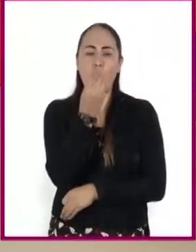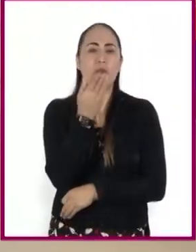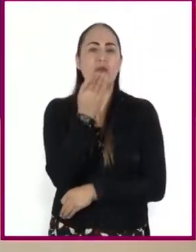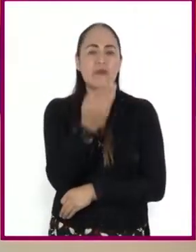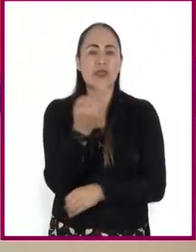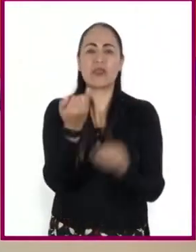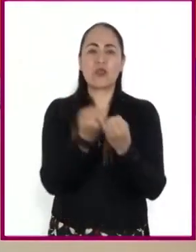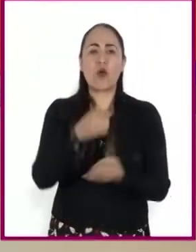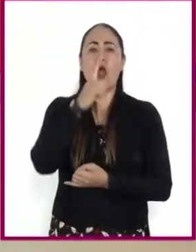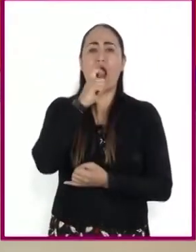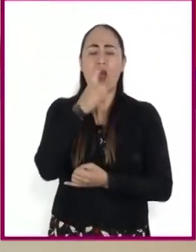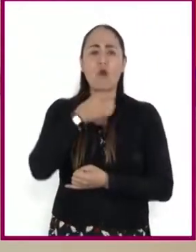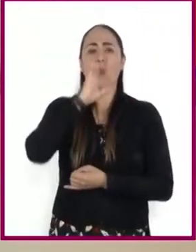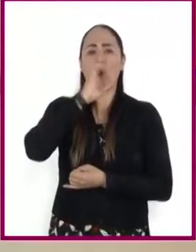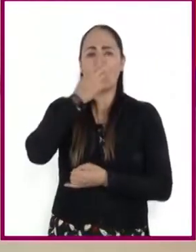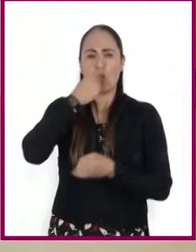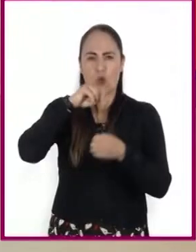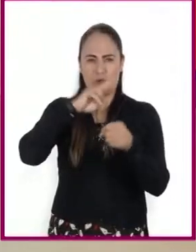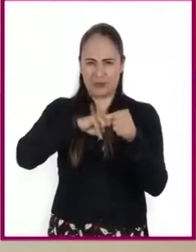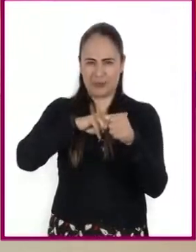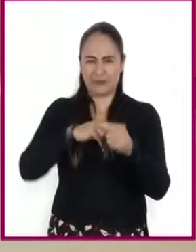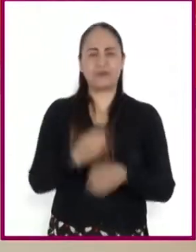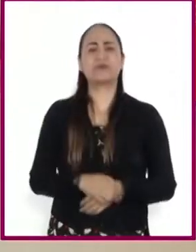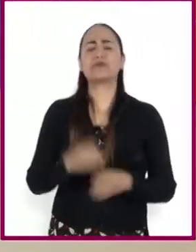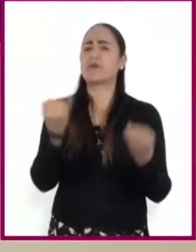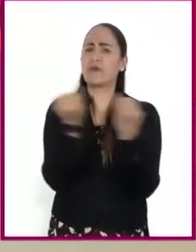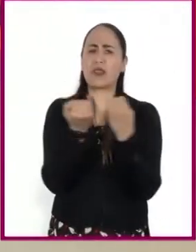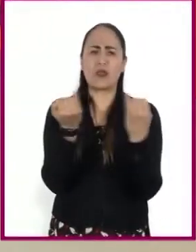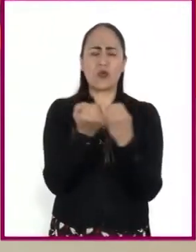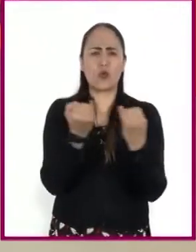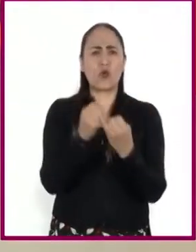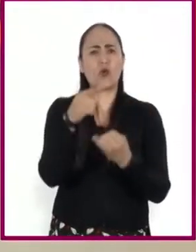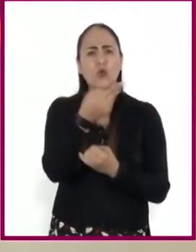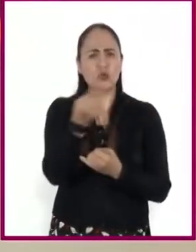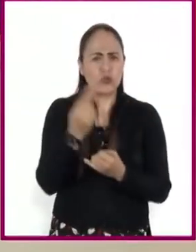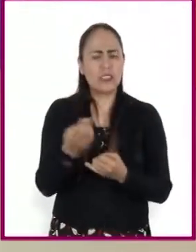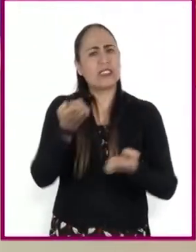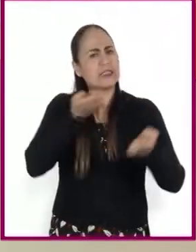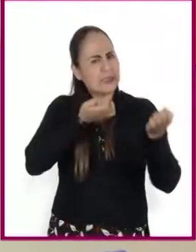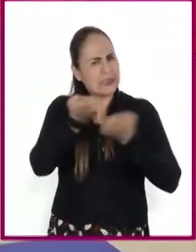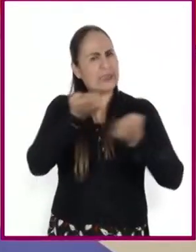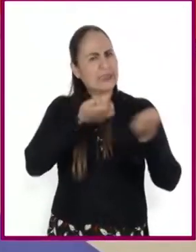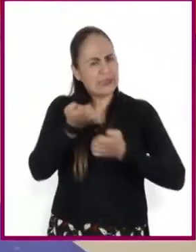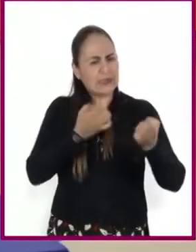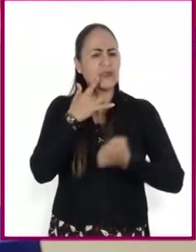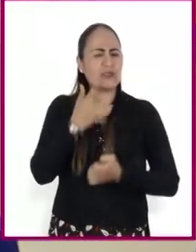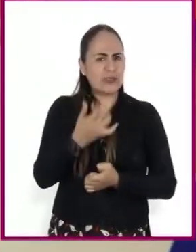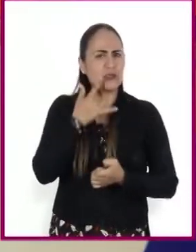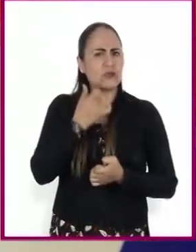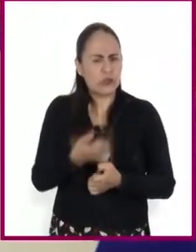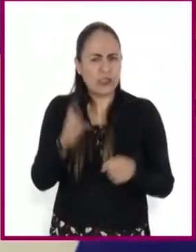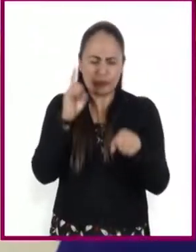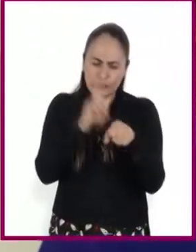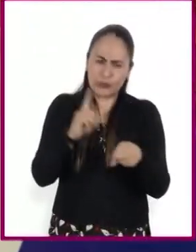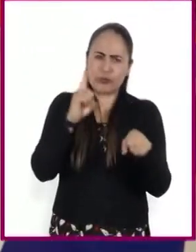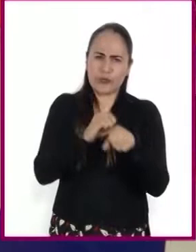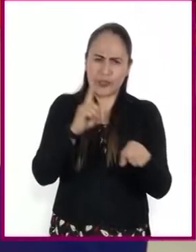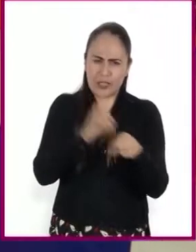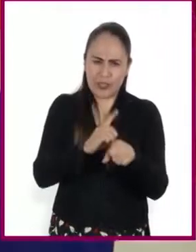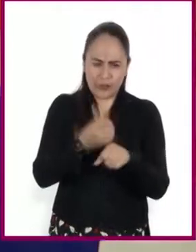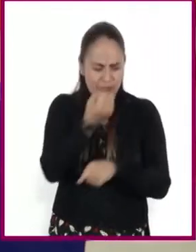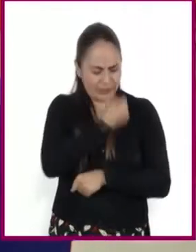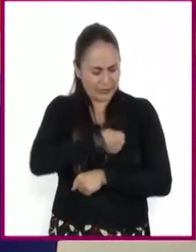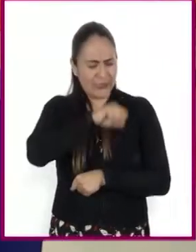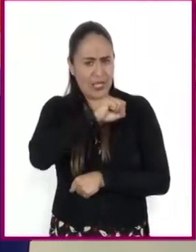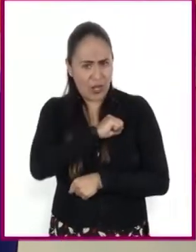beber abundante agua natural. Además, en la medida de lo posible, procuren realizar actividad física de manera cotidiana. La salud, como